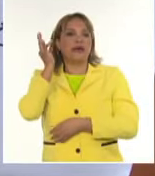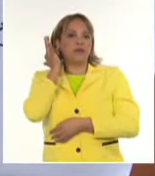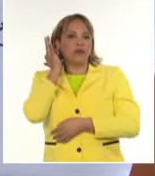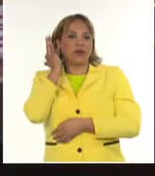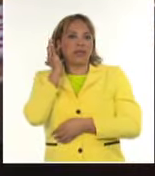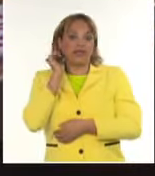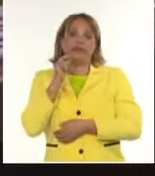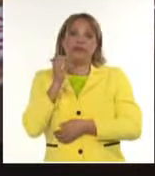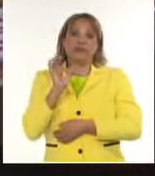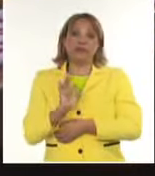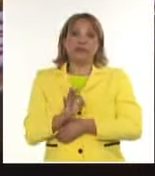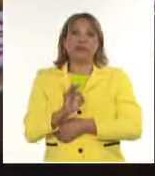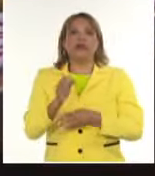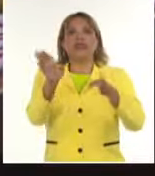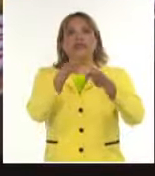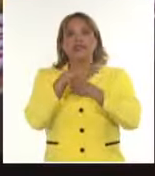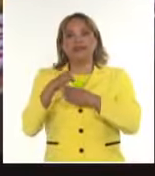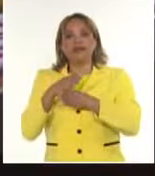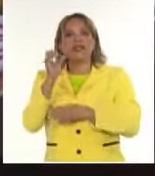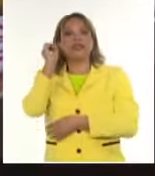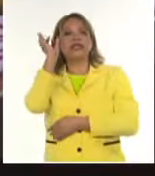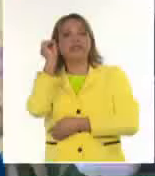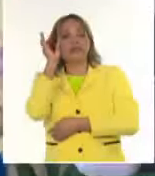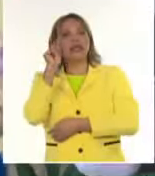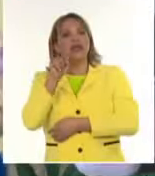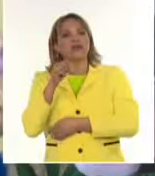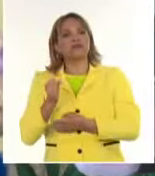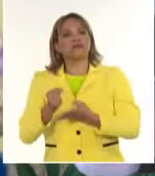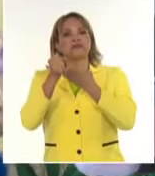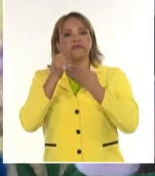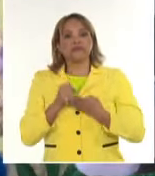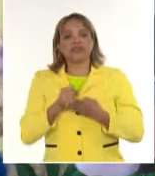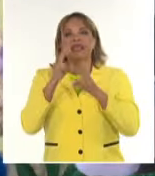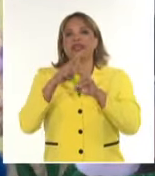centro, una serie de iniciativas que nos acercan a